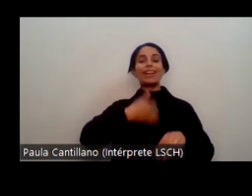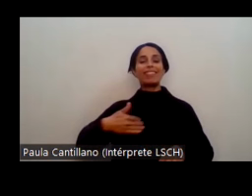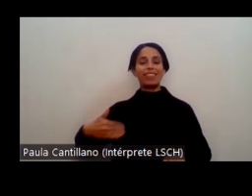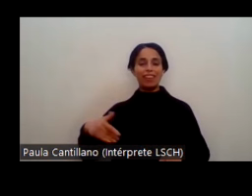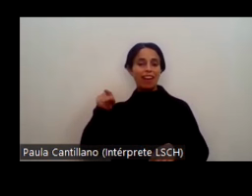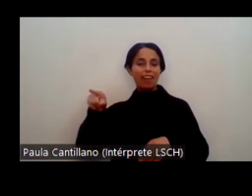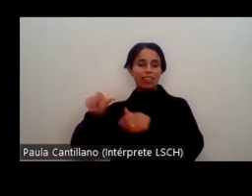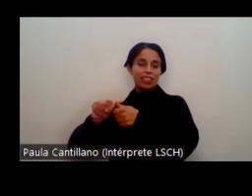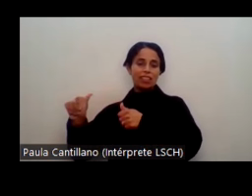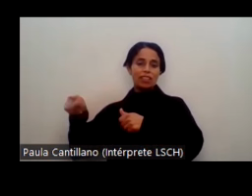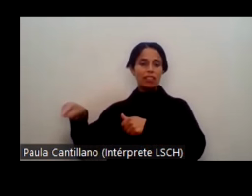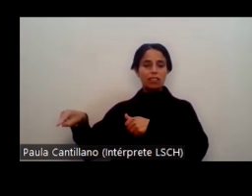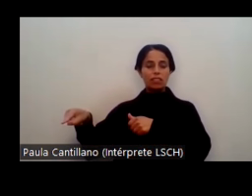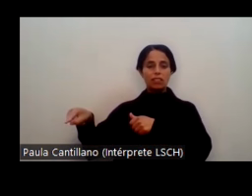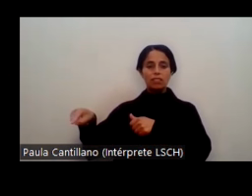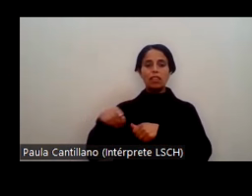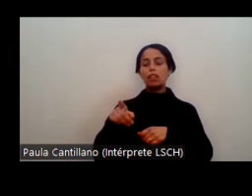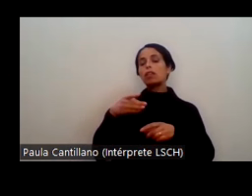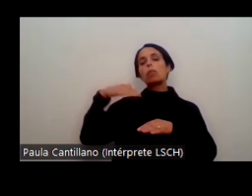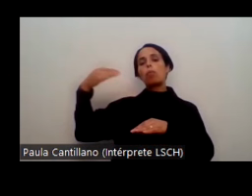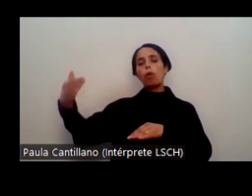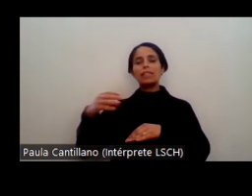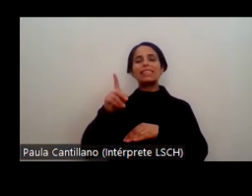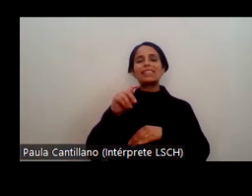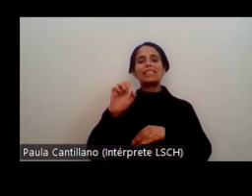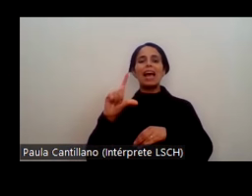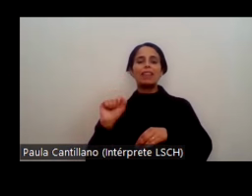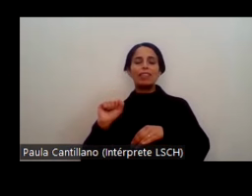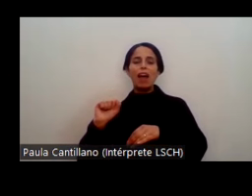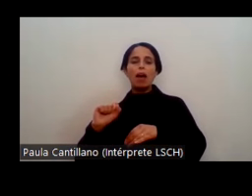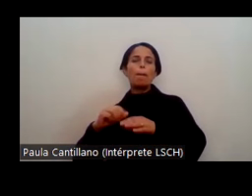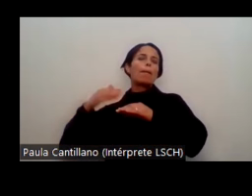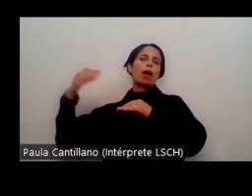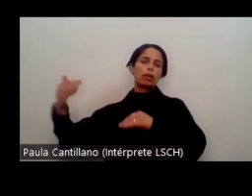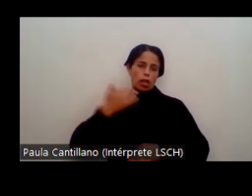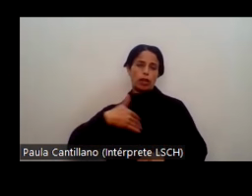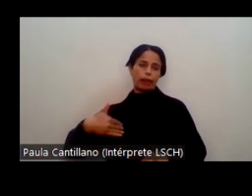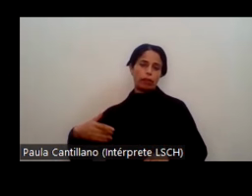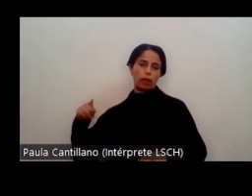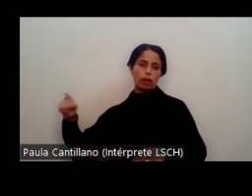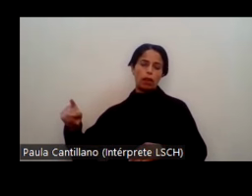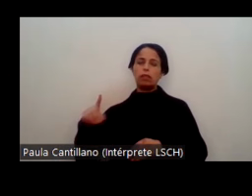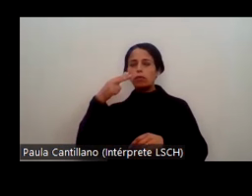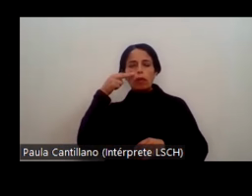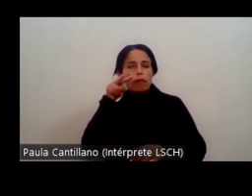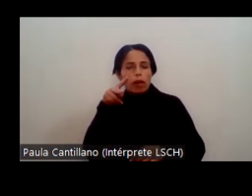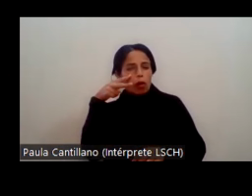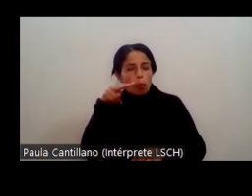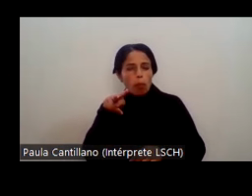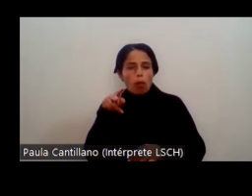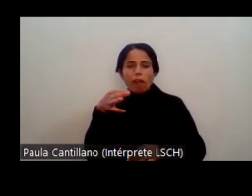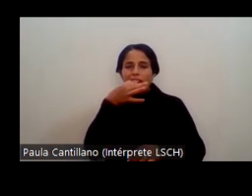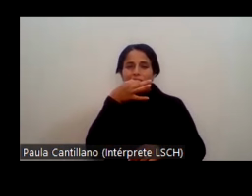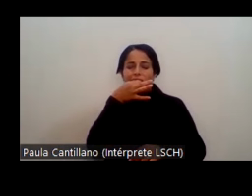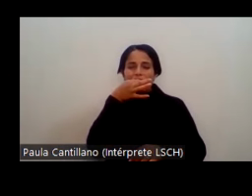todo lo que es Salta, Jujuy, y más allá, lo que ya se empieza a ver verde, ¿no?